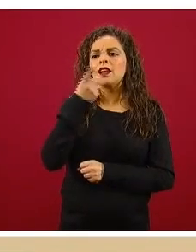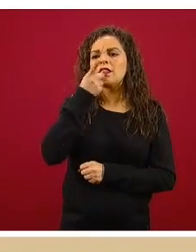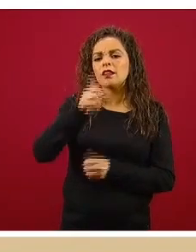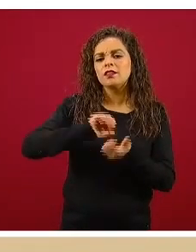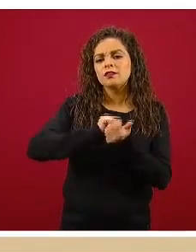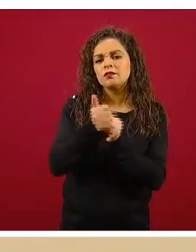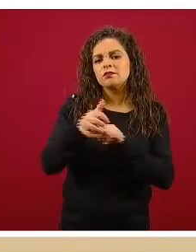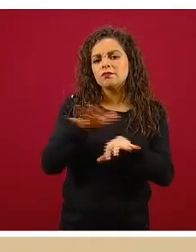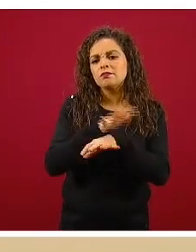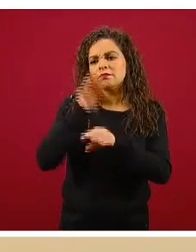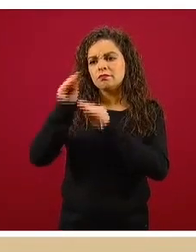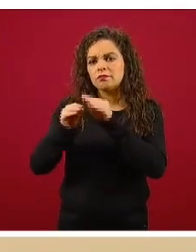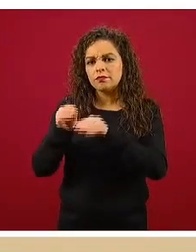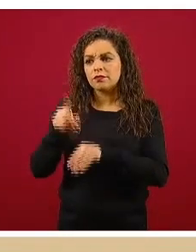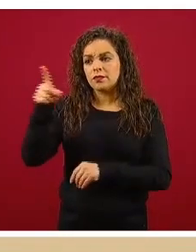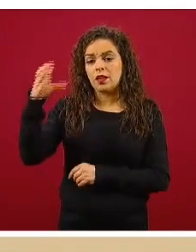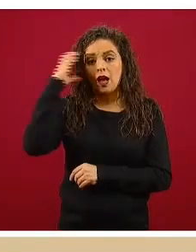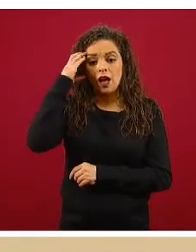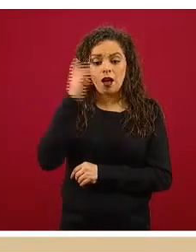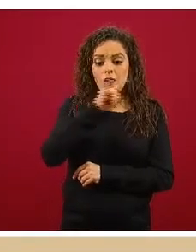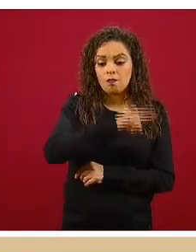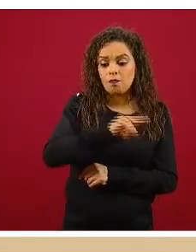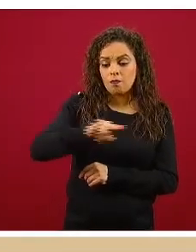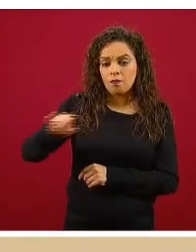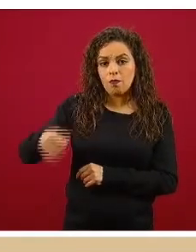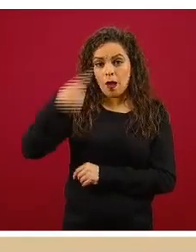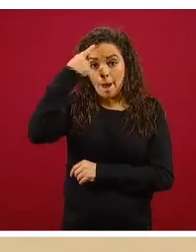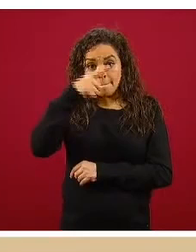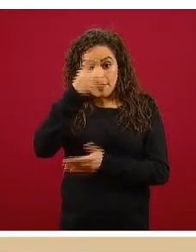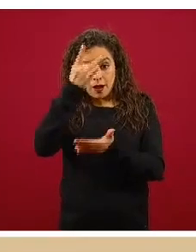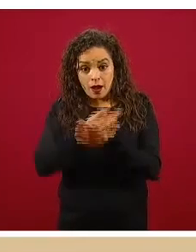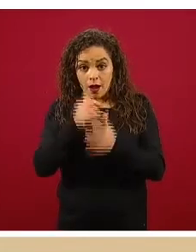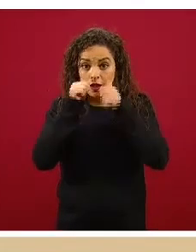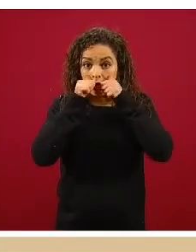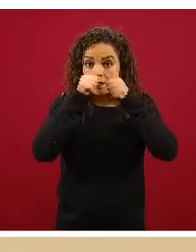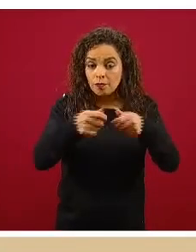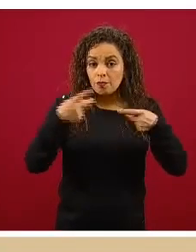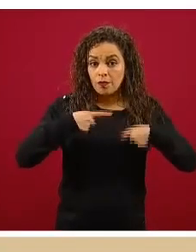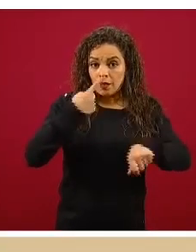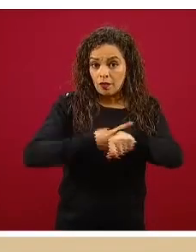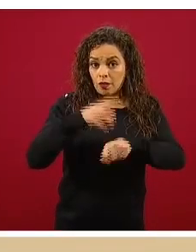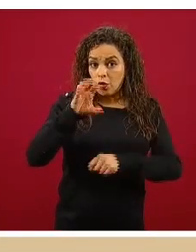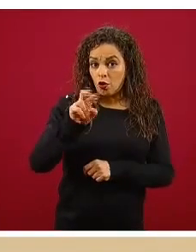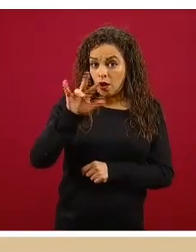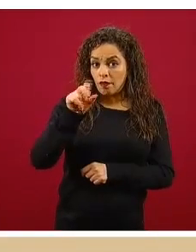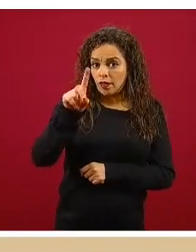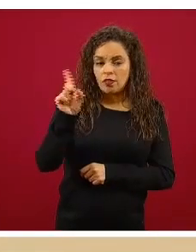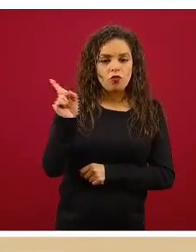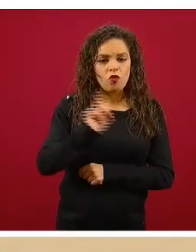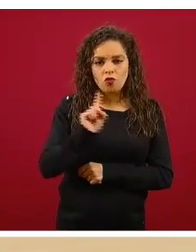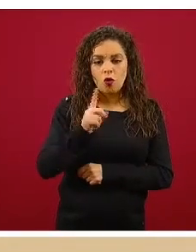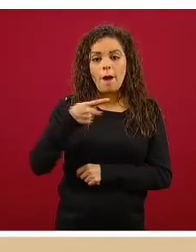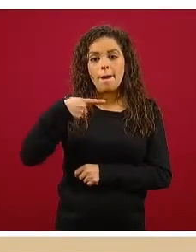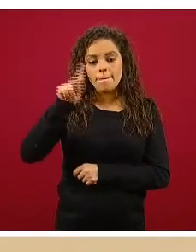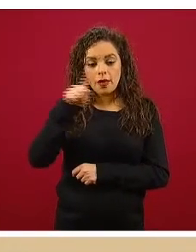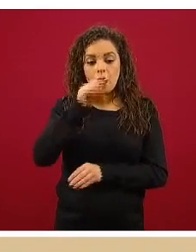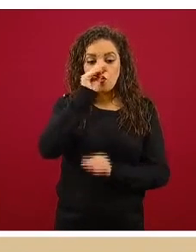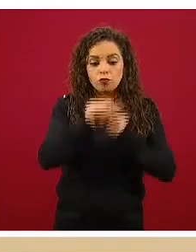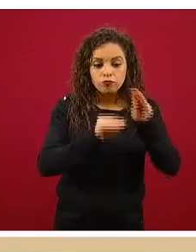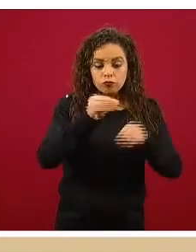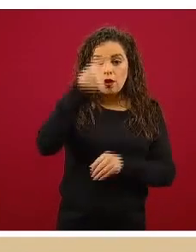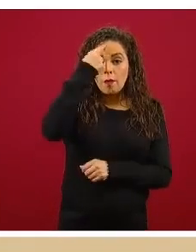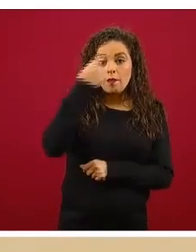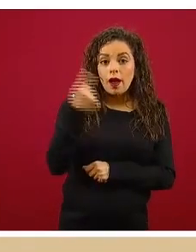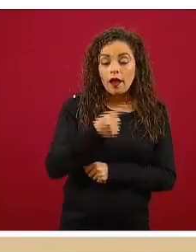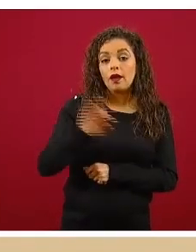no estaban destinadas para la atención de pacientes COVID se habiliten para recibir a este tipo de pacientes, y eso